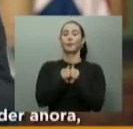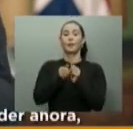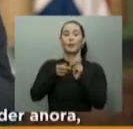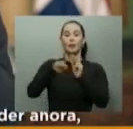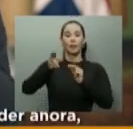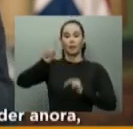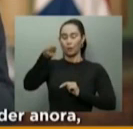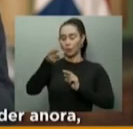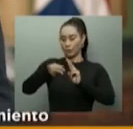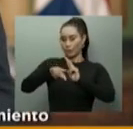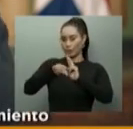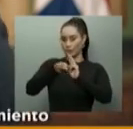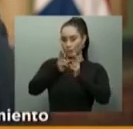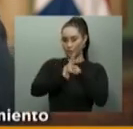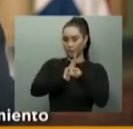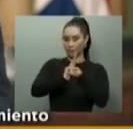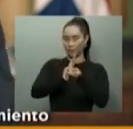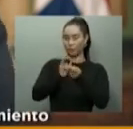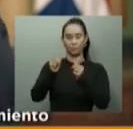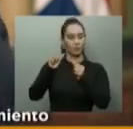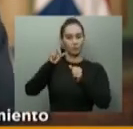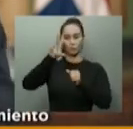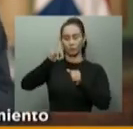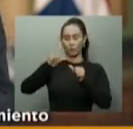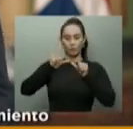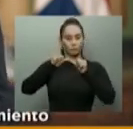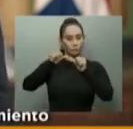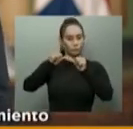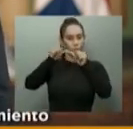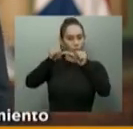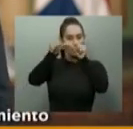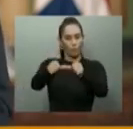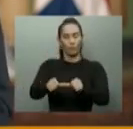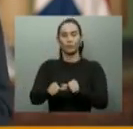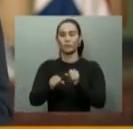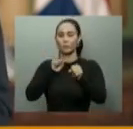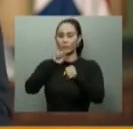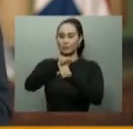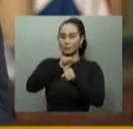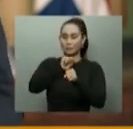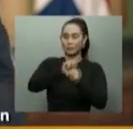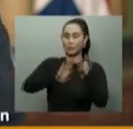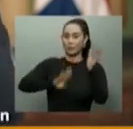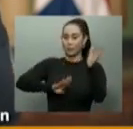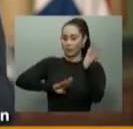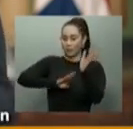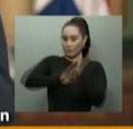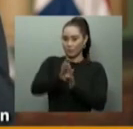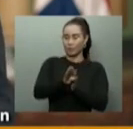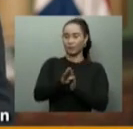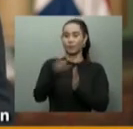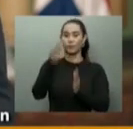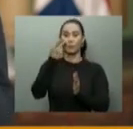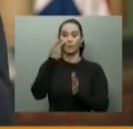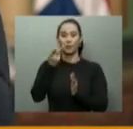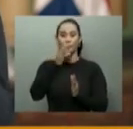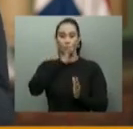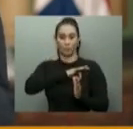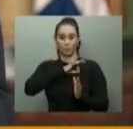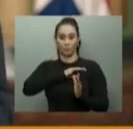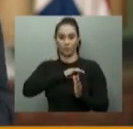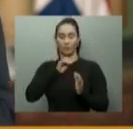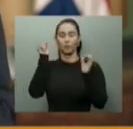algunos mecanismos de exenciones de impuestos a sectores como zonas francas a sectores